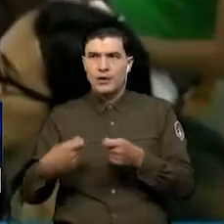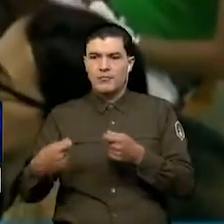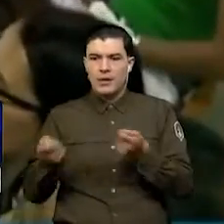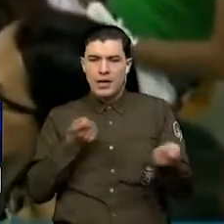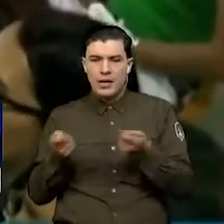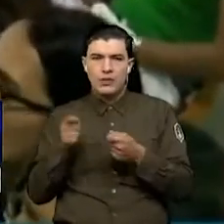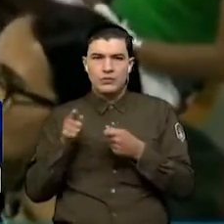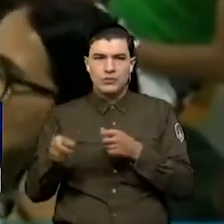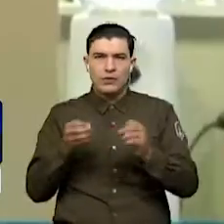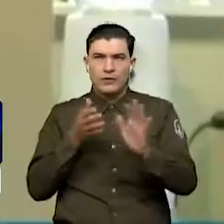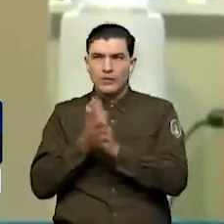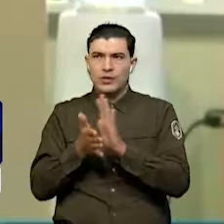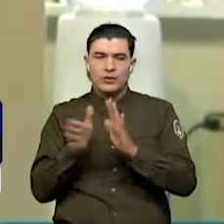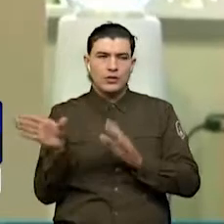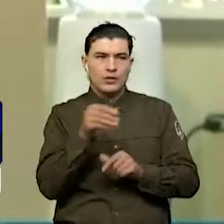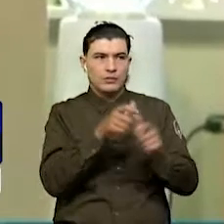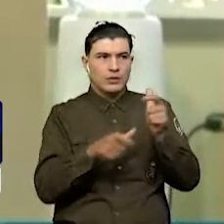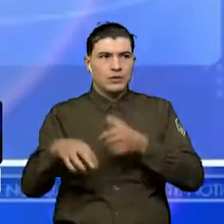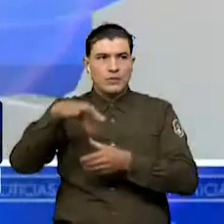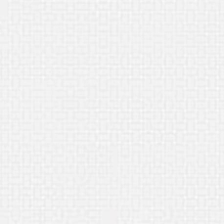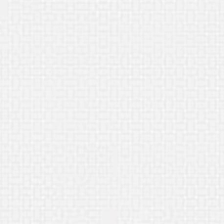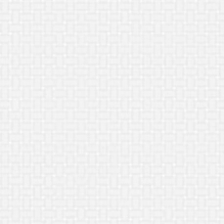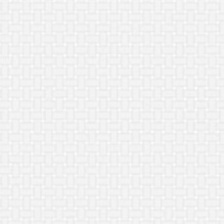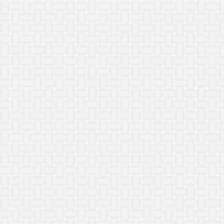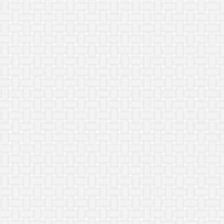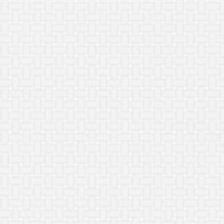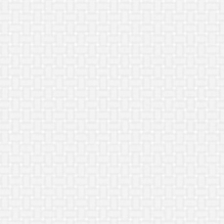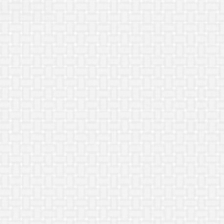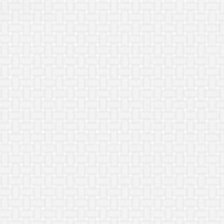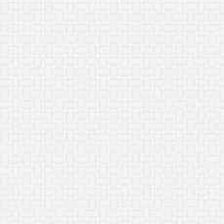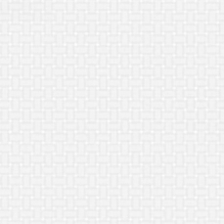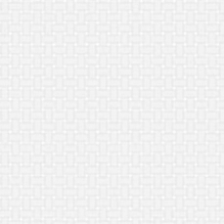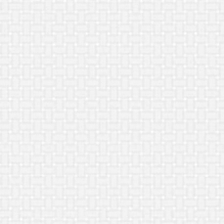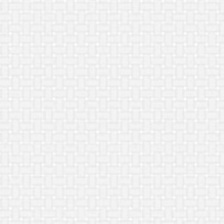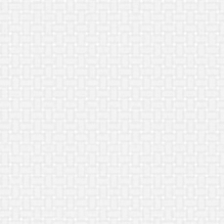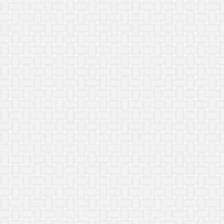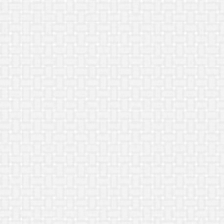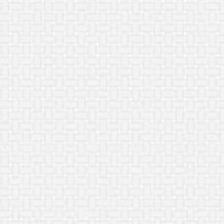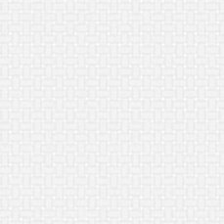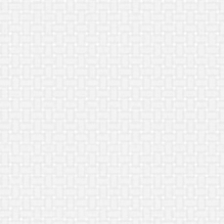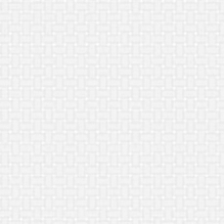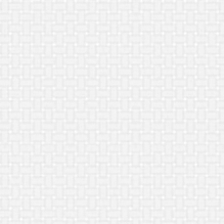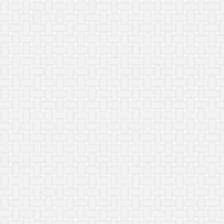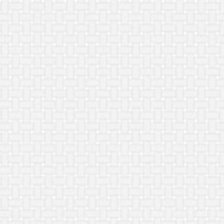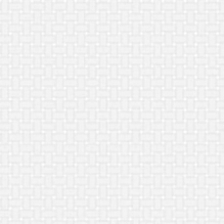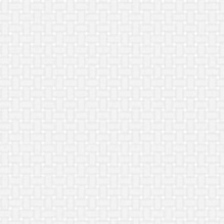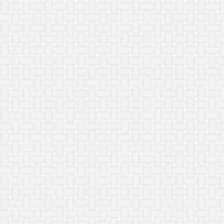dio manejo a los datos de los votantes que participaron. Canaltro.com